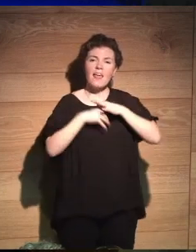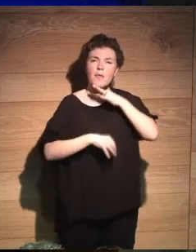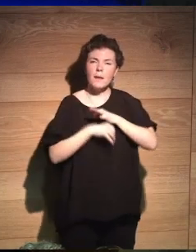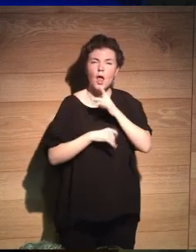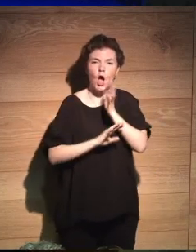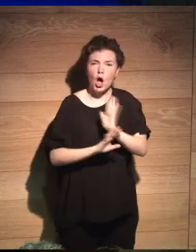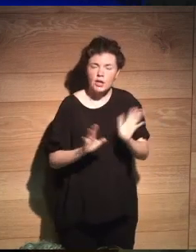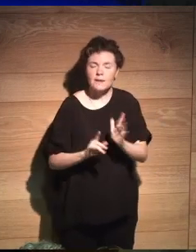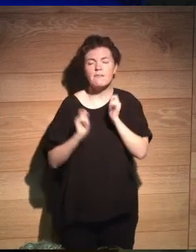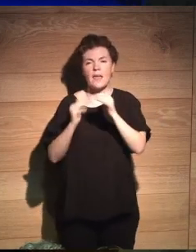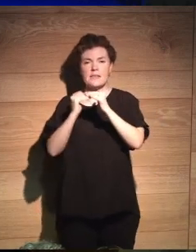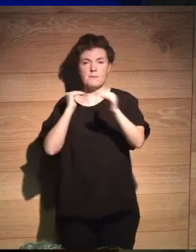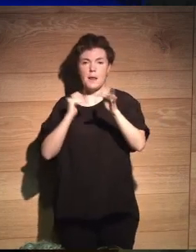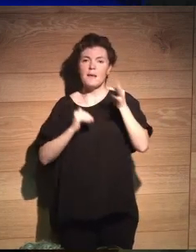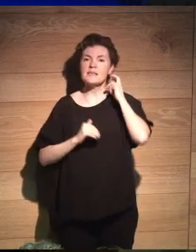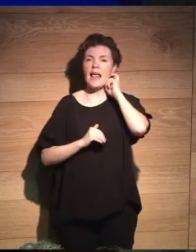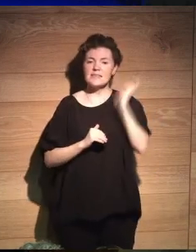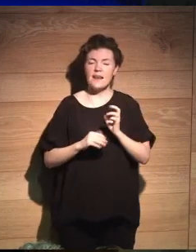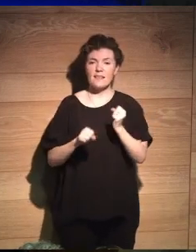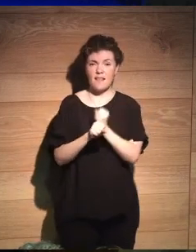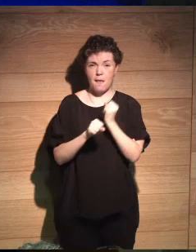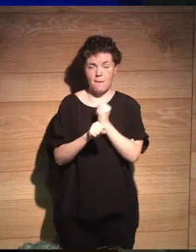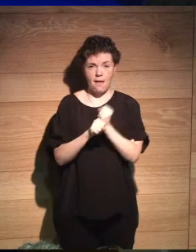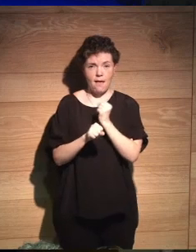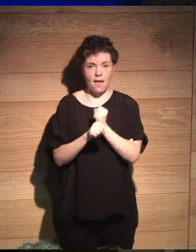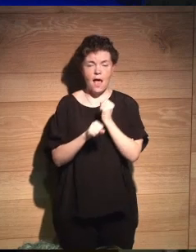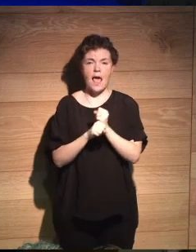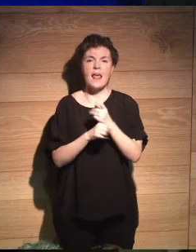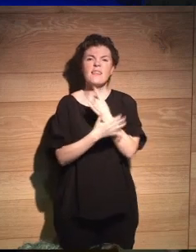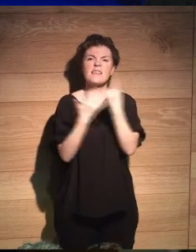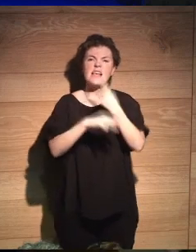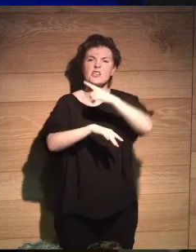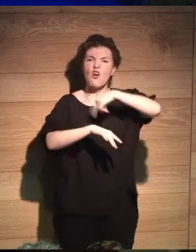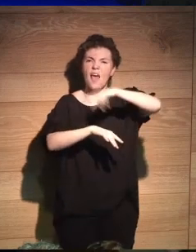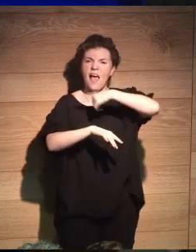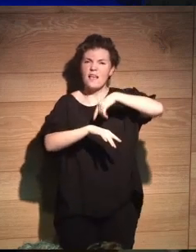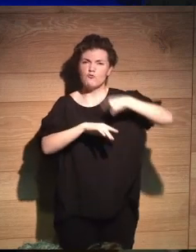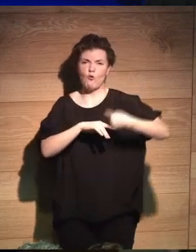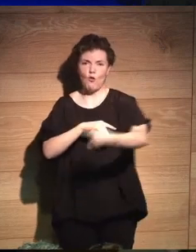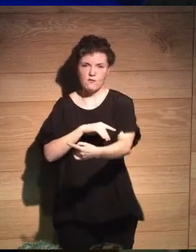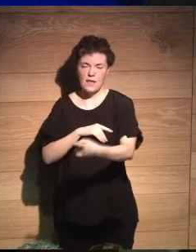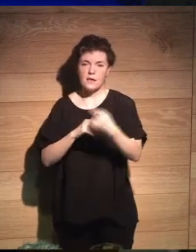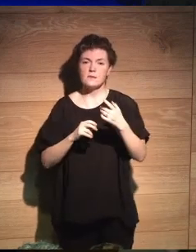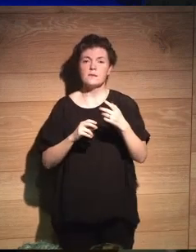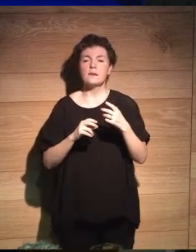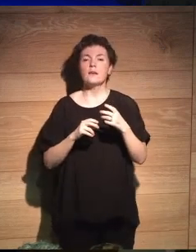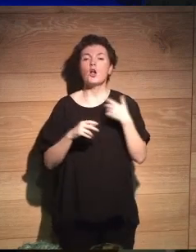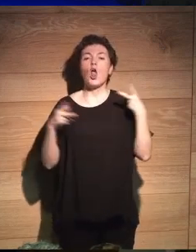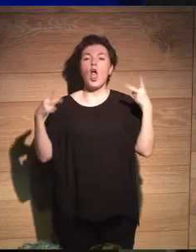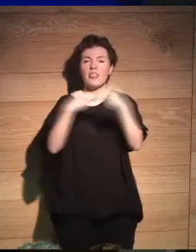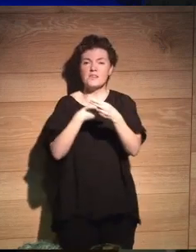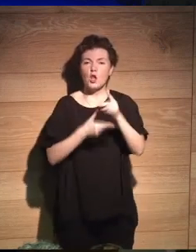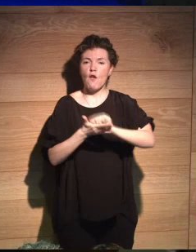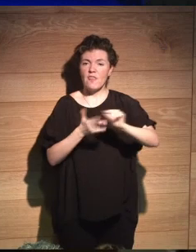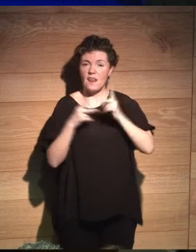civil y el estrés de trabajar al menos 16 horas al día como censor en la oficina